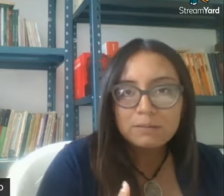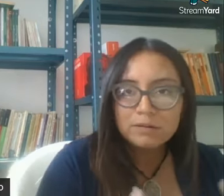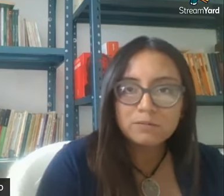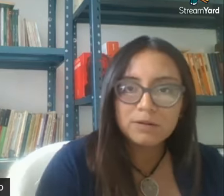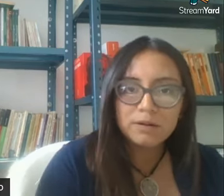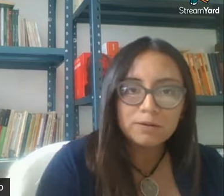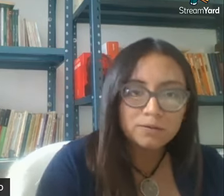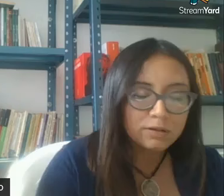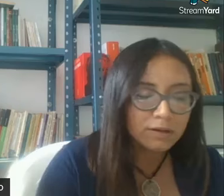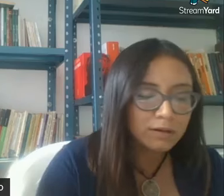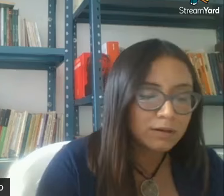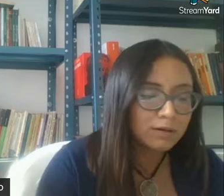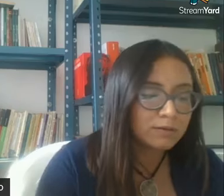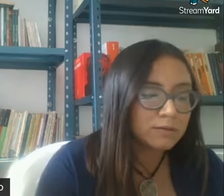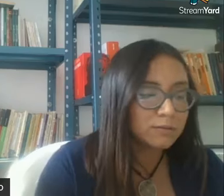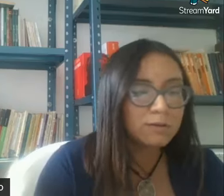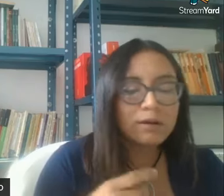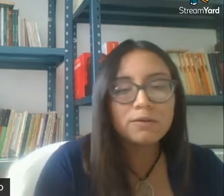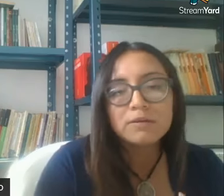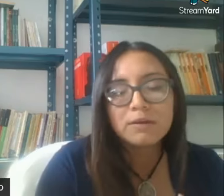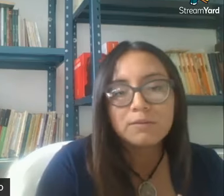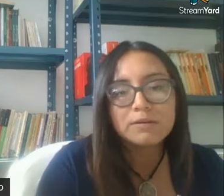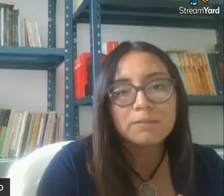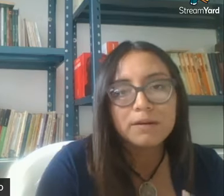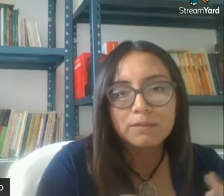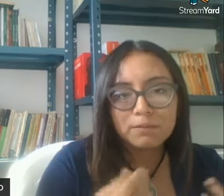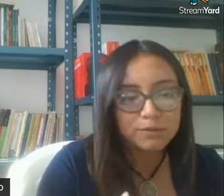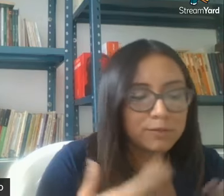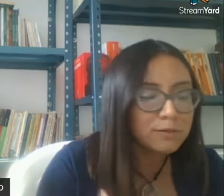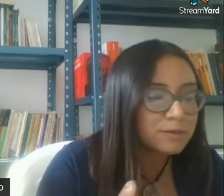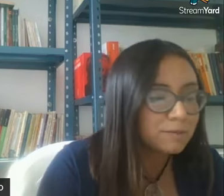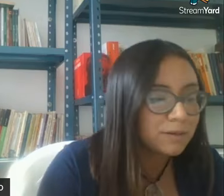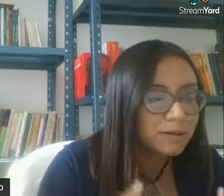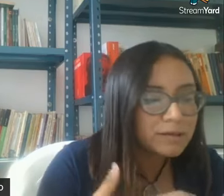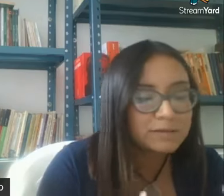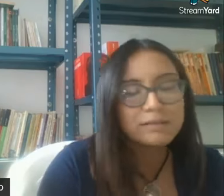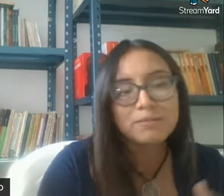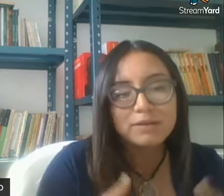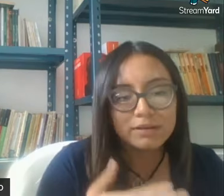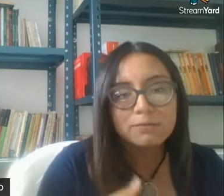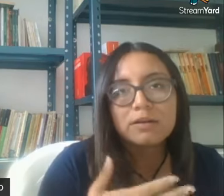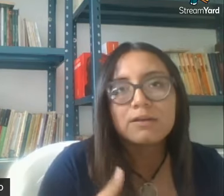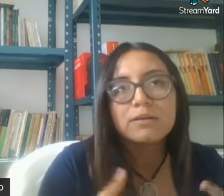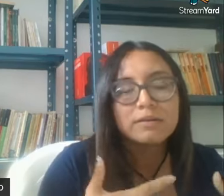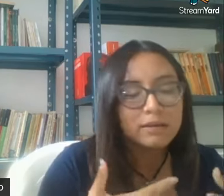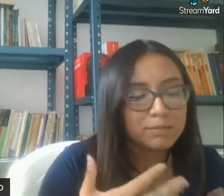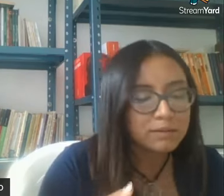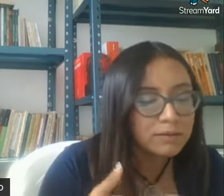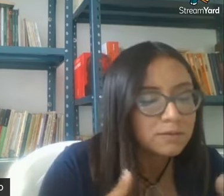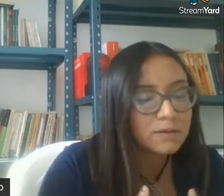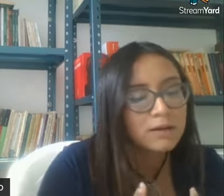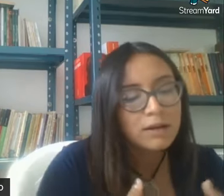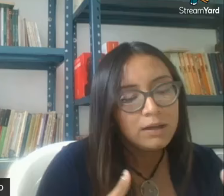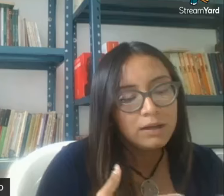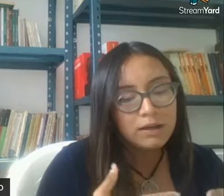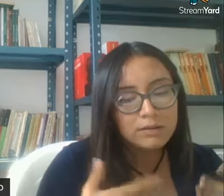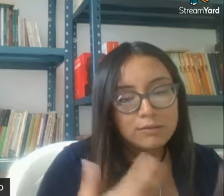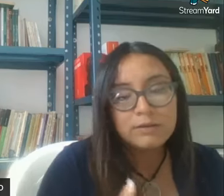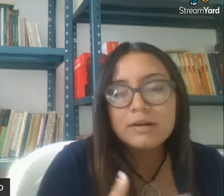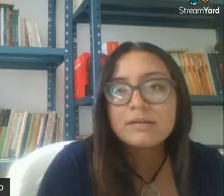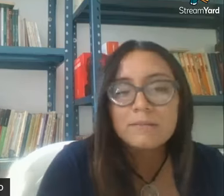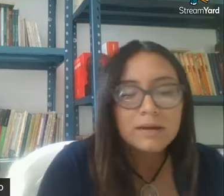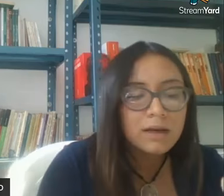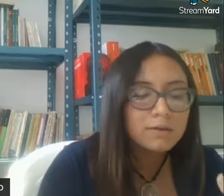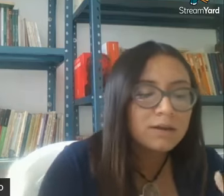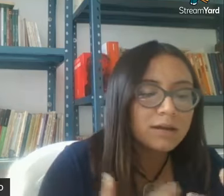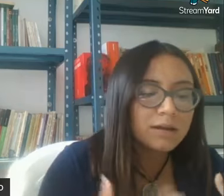quienes siempre estuvieron en contra. Los que estuvieron en contra, pues, siempre, pues, fueron los capitalistas, pues, que sí buscaron esa expansión,